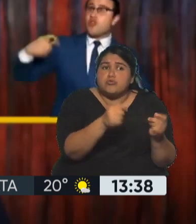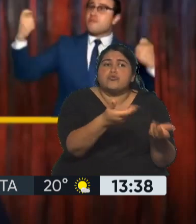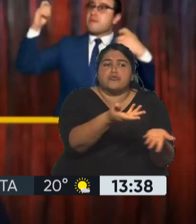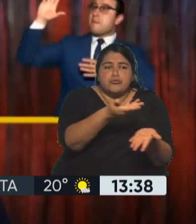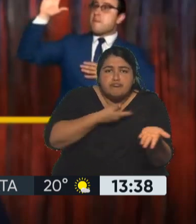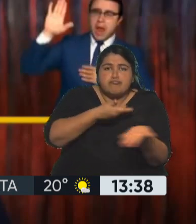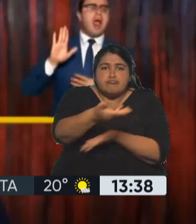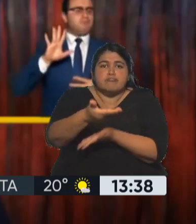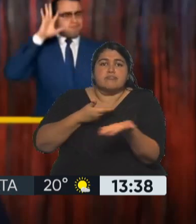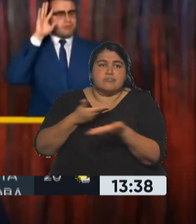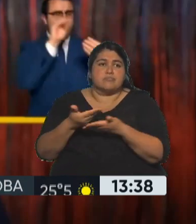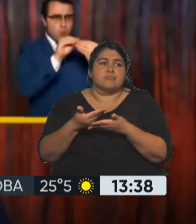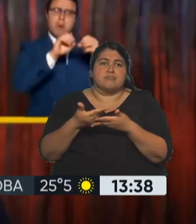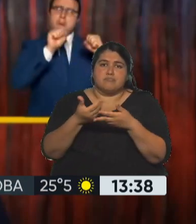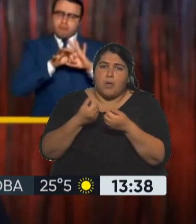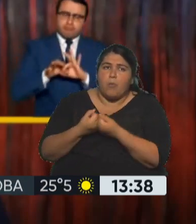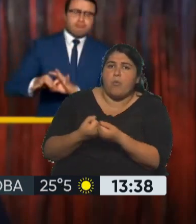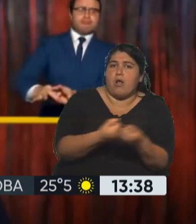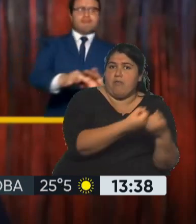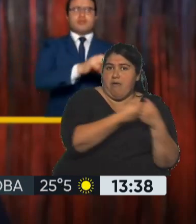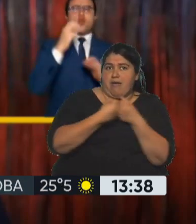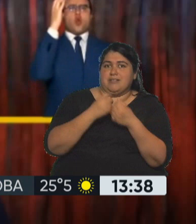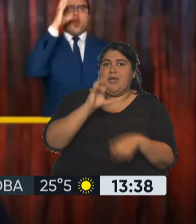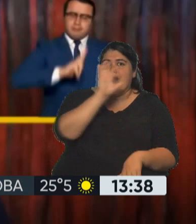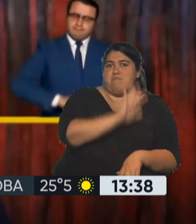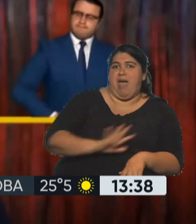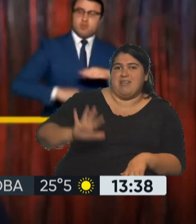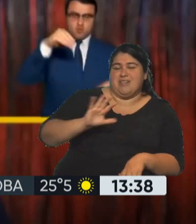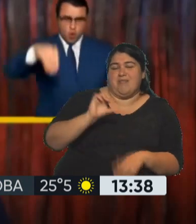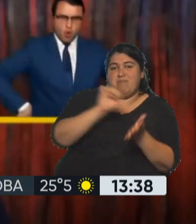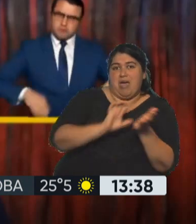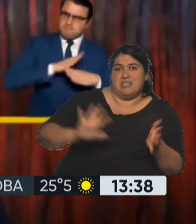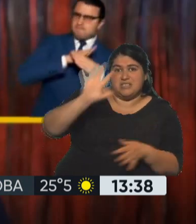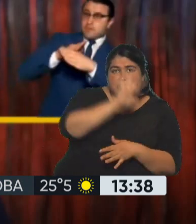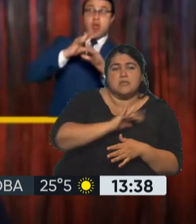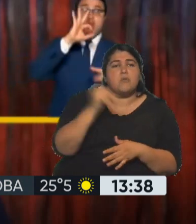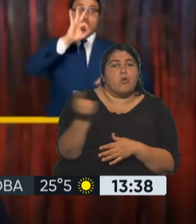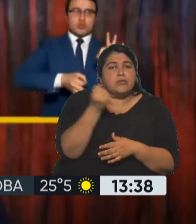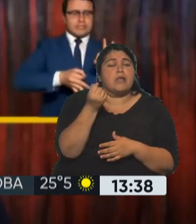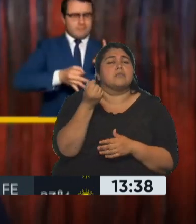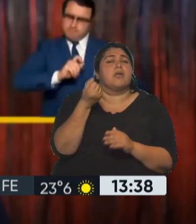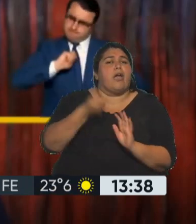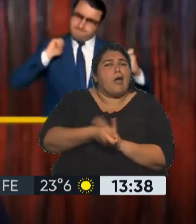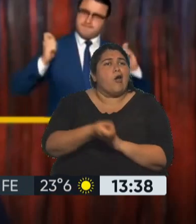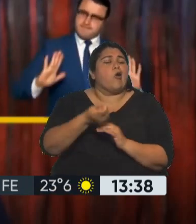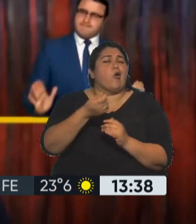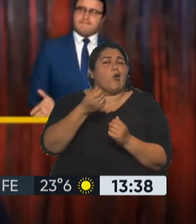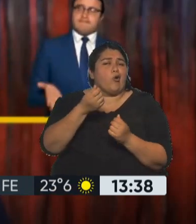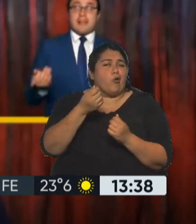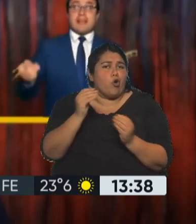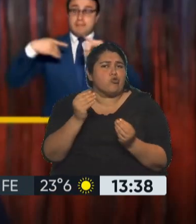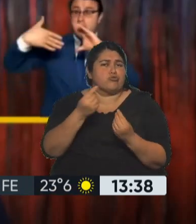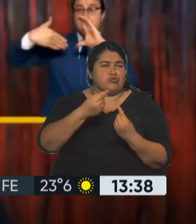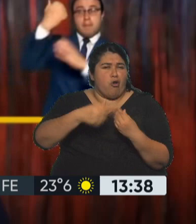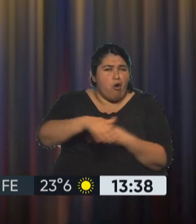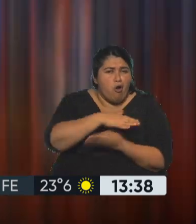podamos construir en común un país que combata la corrupción, la injusticia y le haga frente a la crisis del